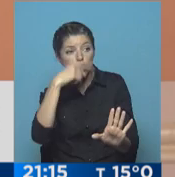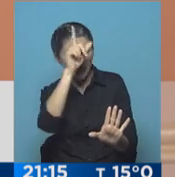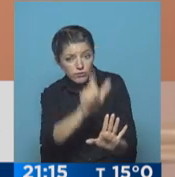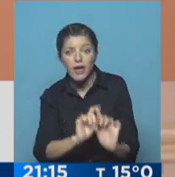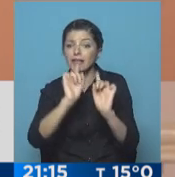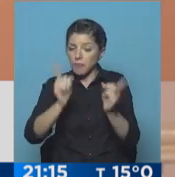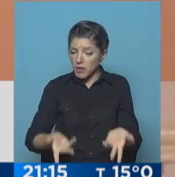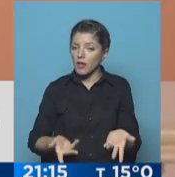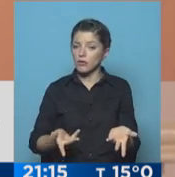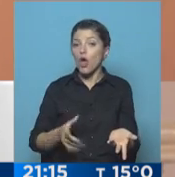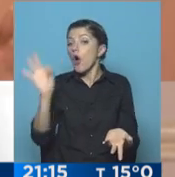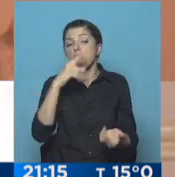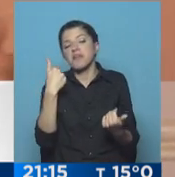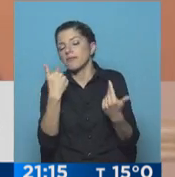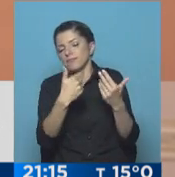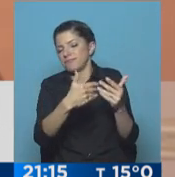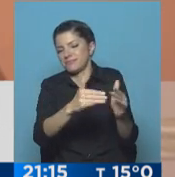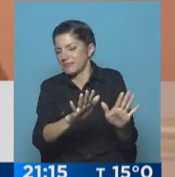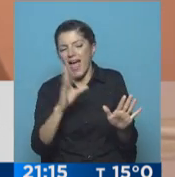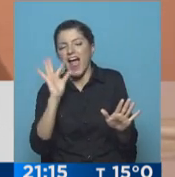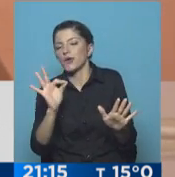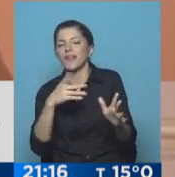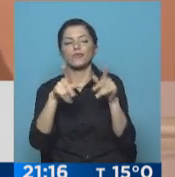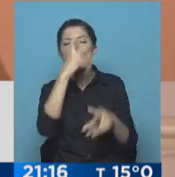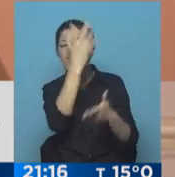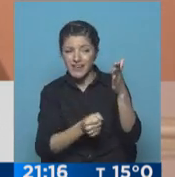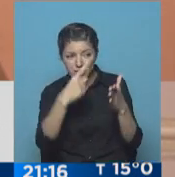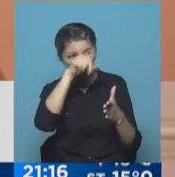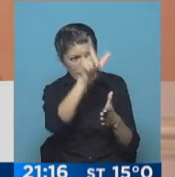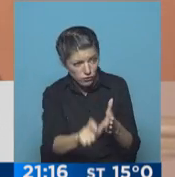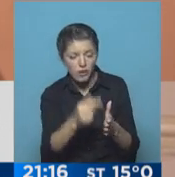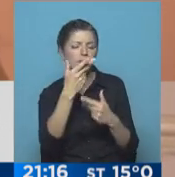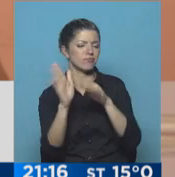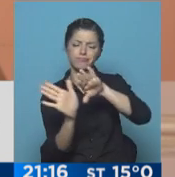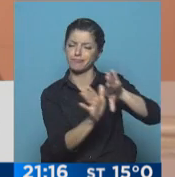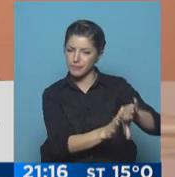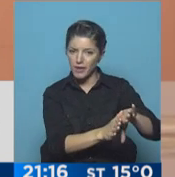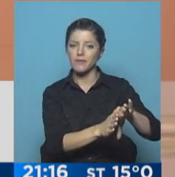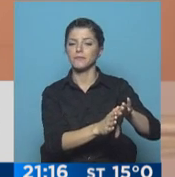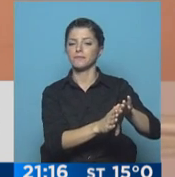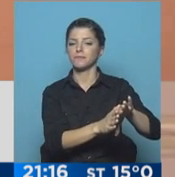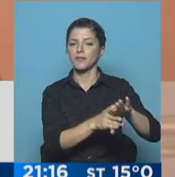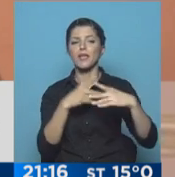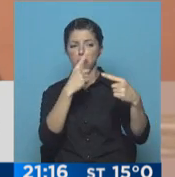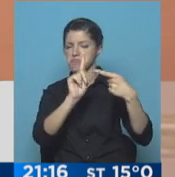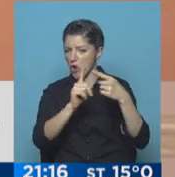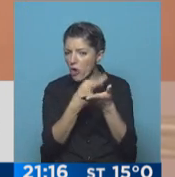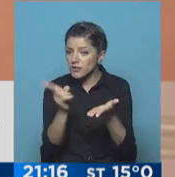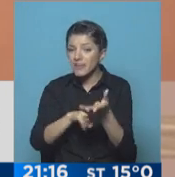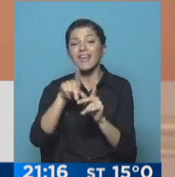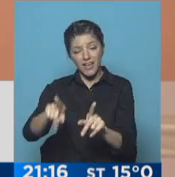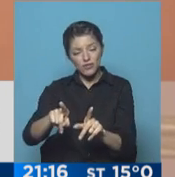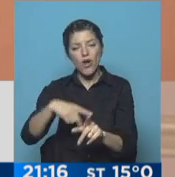vez el dejar de lado las equivocaciones que otro pudiera cometer, nos hace hacer